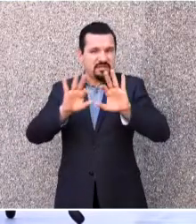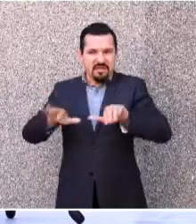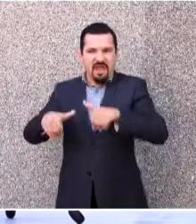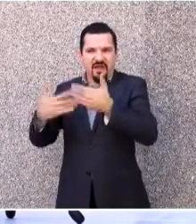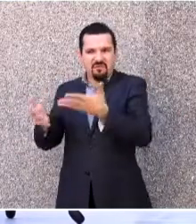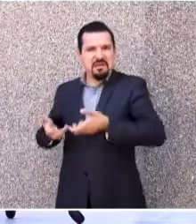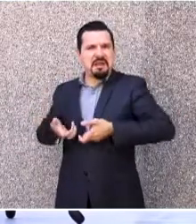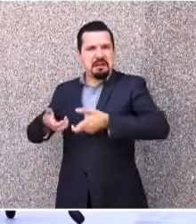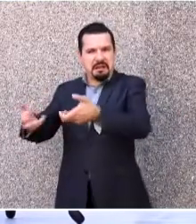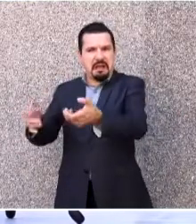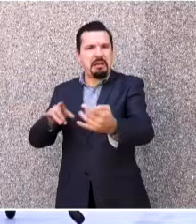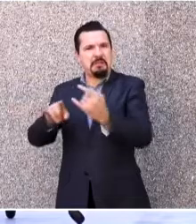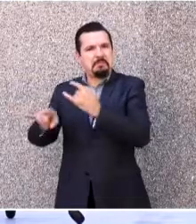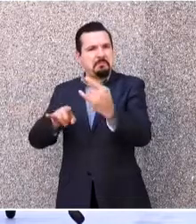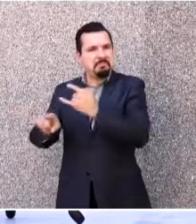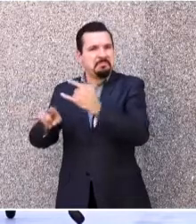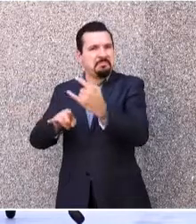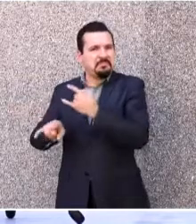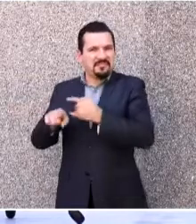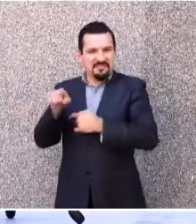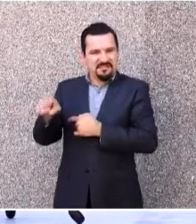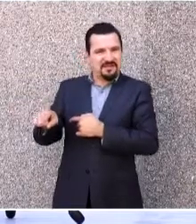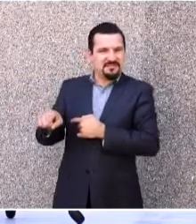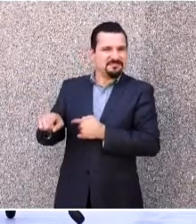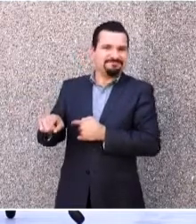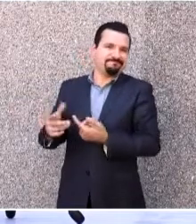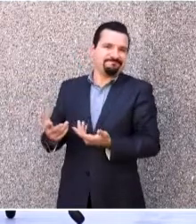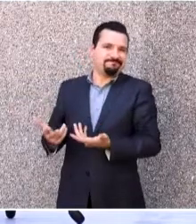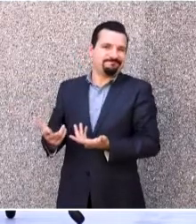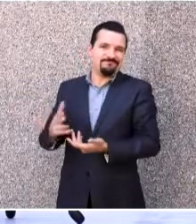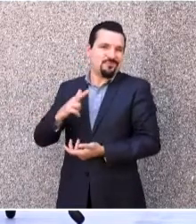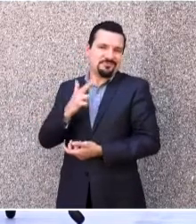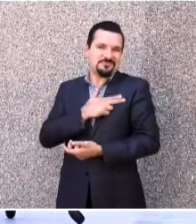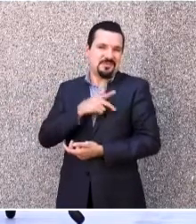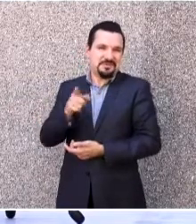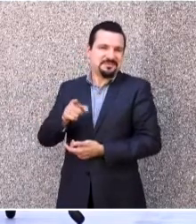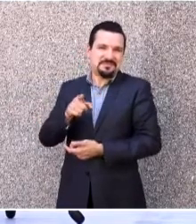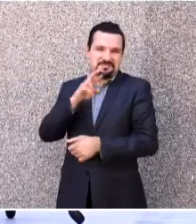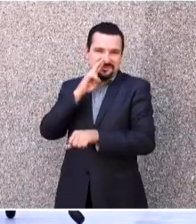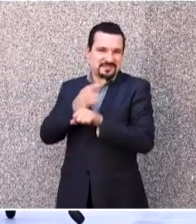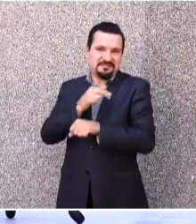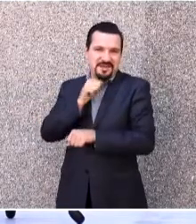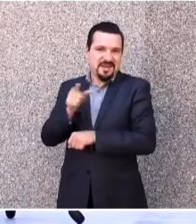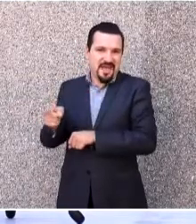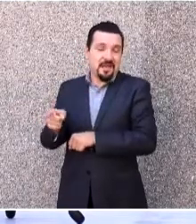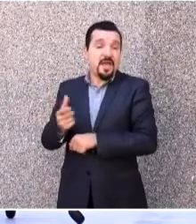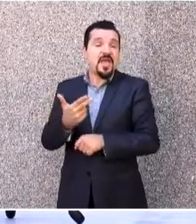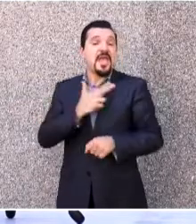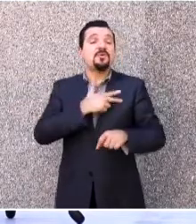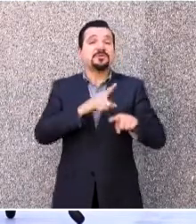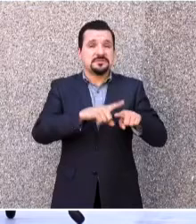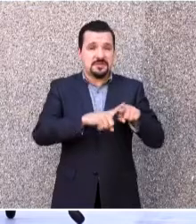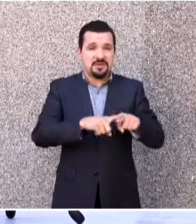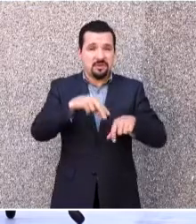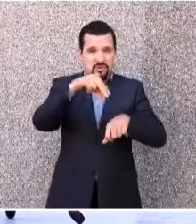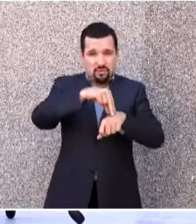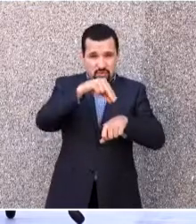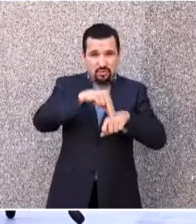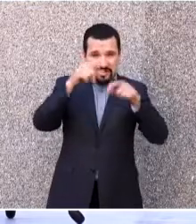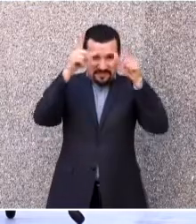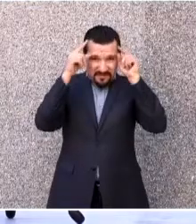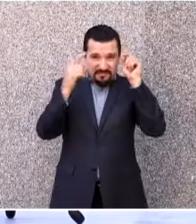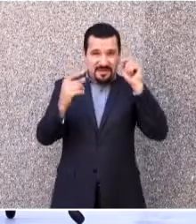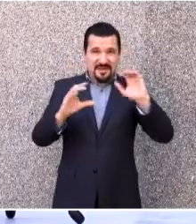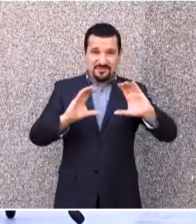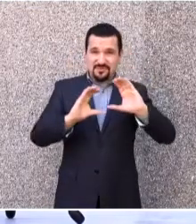que siguen en la calle y que no son considerados como héroes para nosotros. Son héroes los que nos cuidan y son